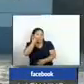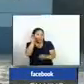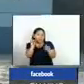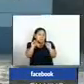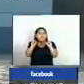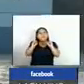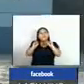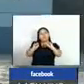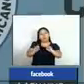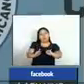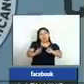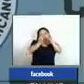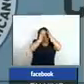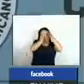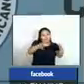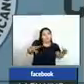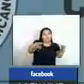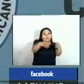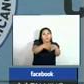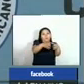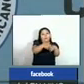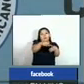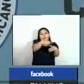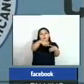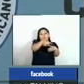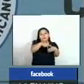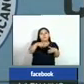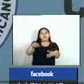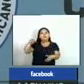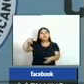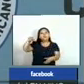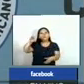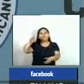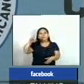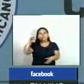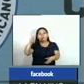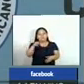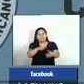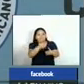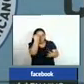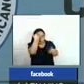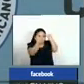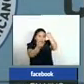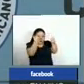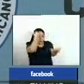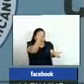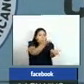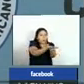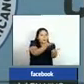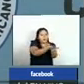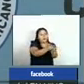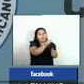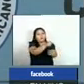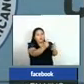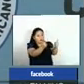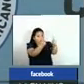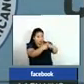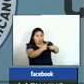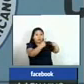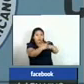las riendas del Parlamento Centroamericano, llevemos nuevas ideas al Parlamento Centroamericano para poder transformar esta